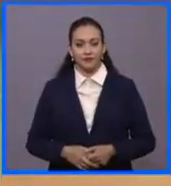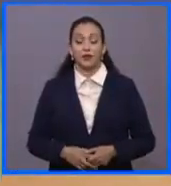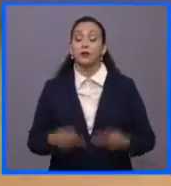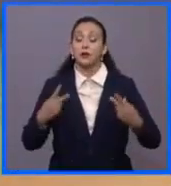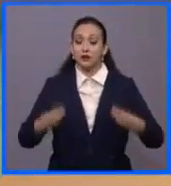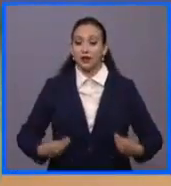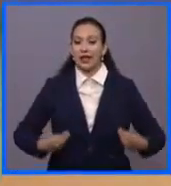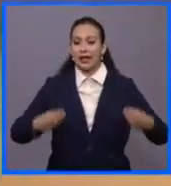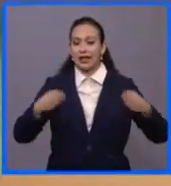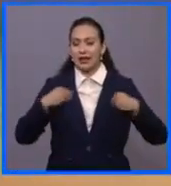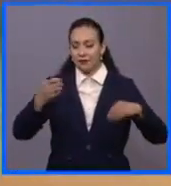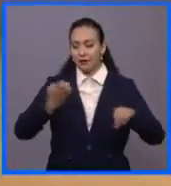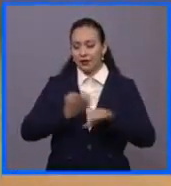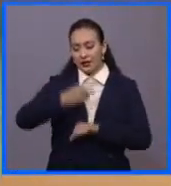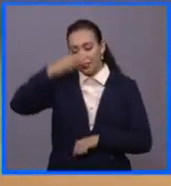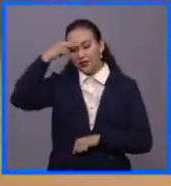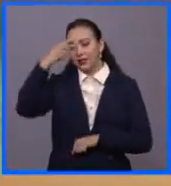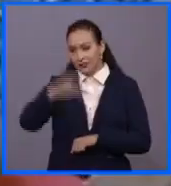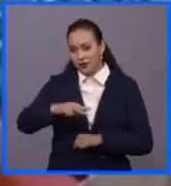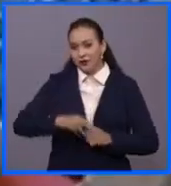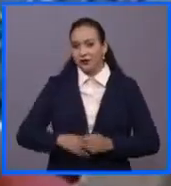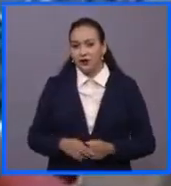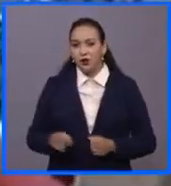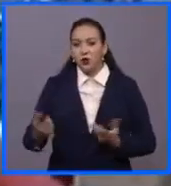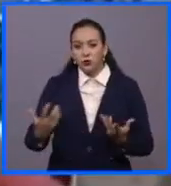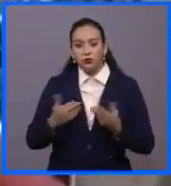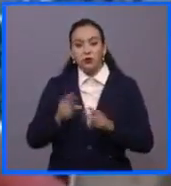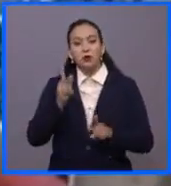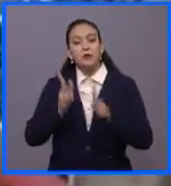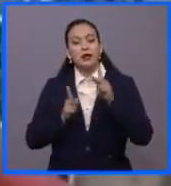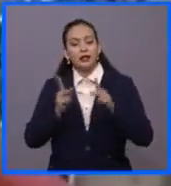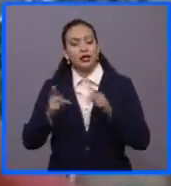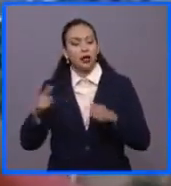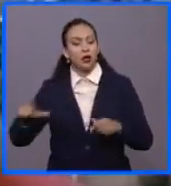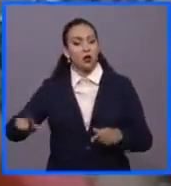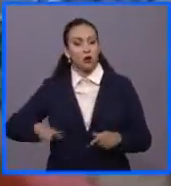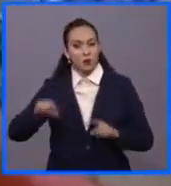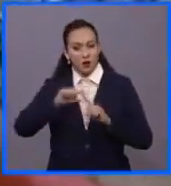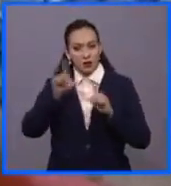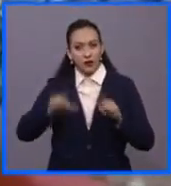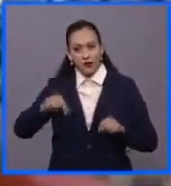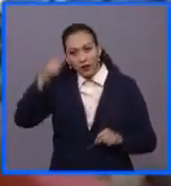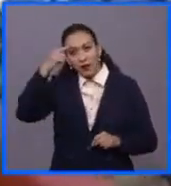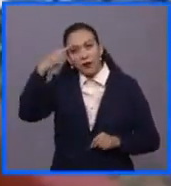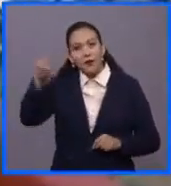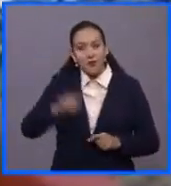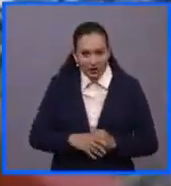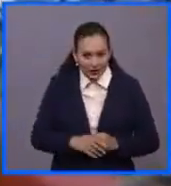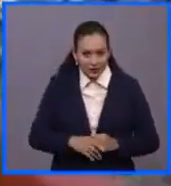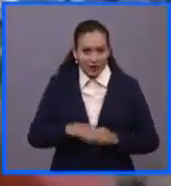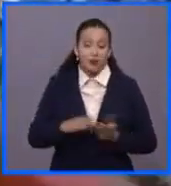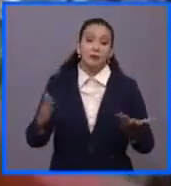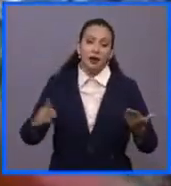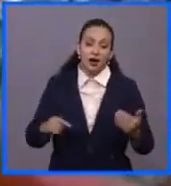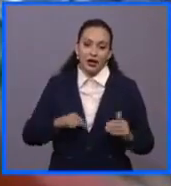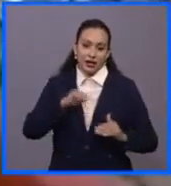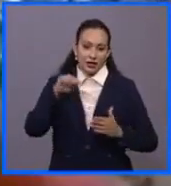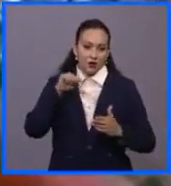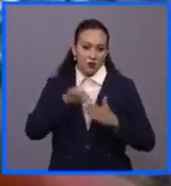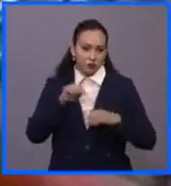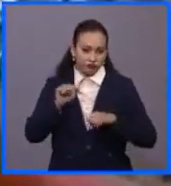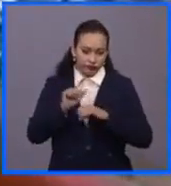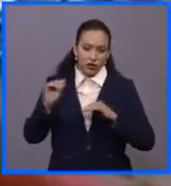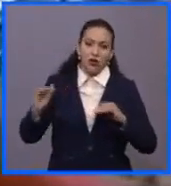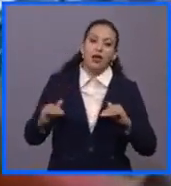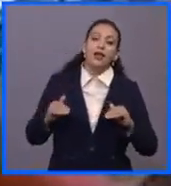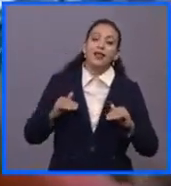Habitantes de Tultepec, Estado de México, llegaron a un acuerdo con el gobierno federal para liberar el viaducto elevado 2 y la estación Tulyehualco del